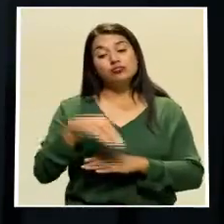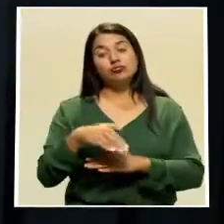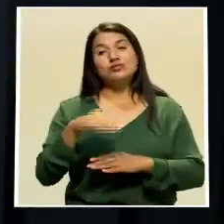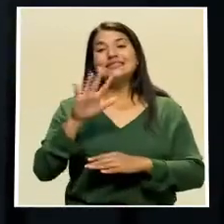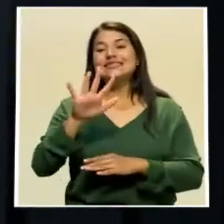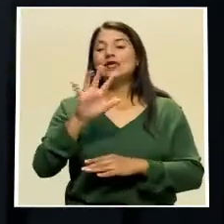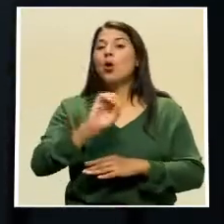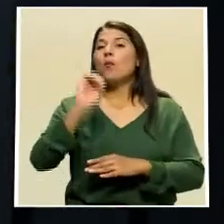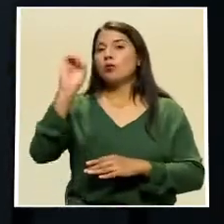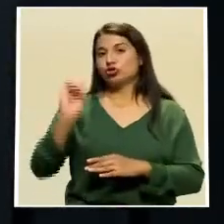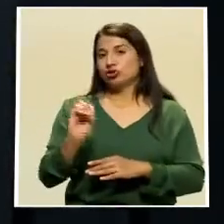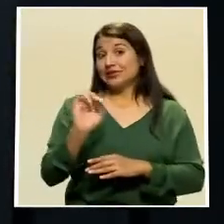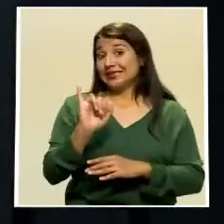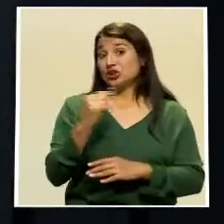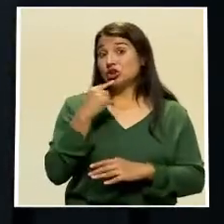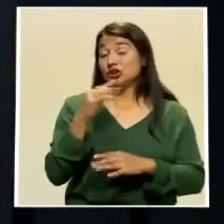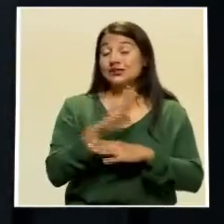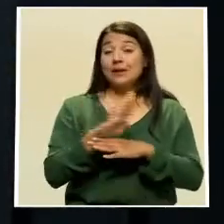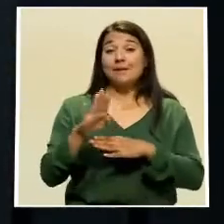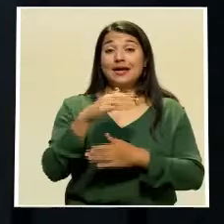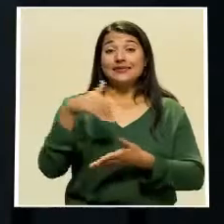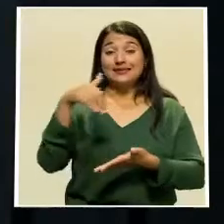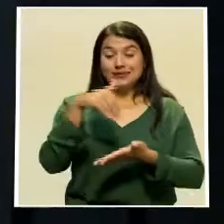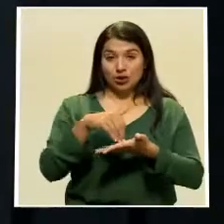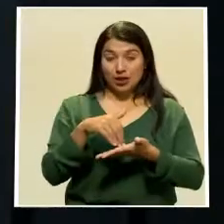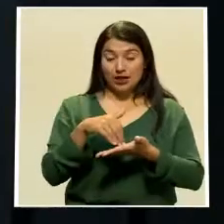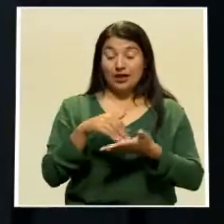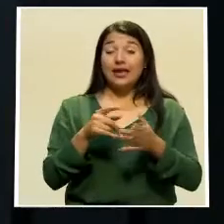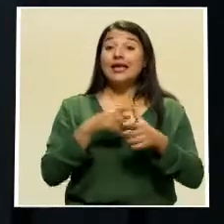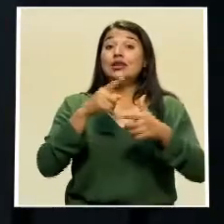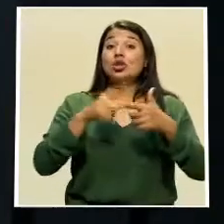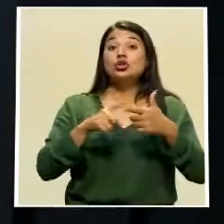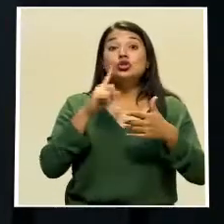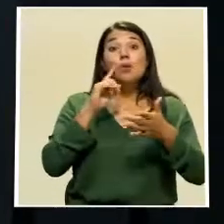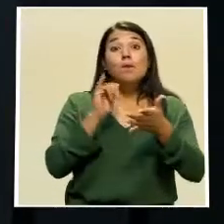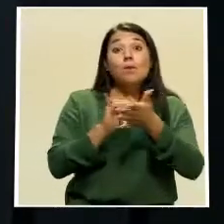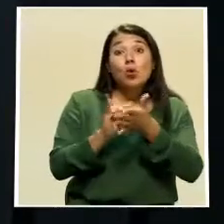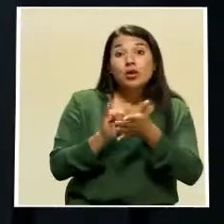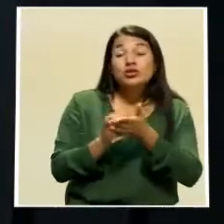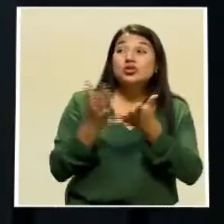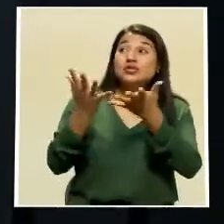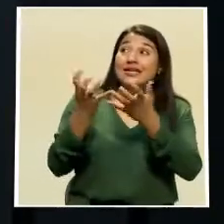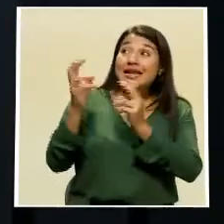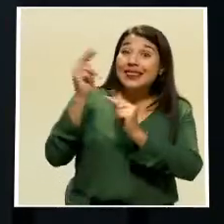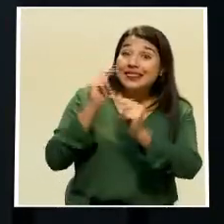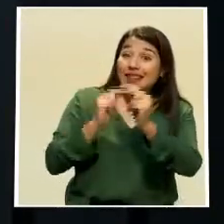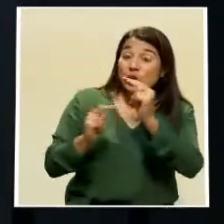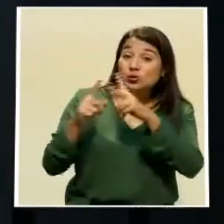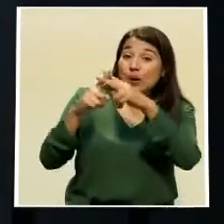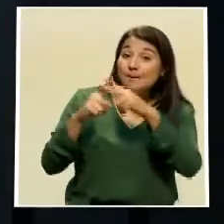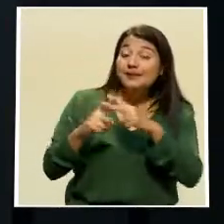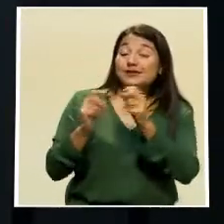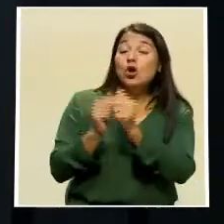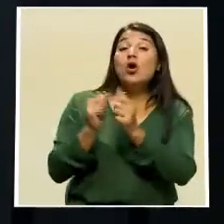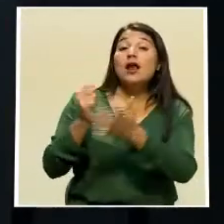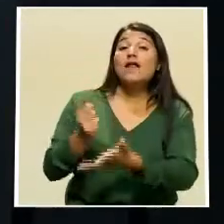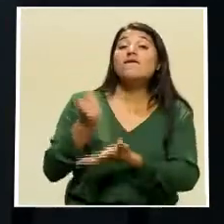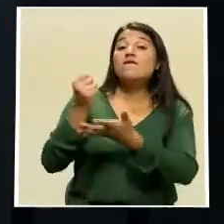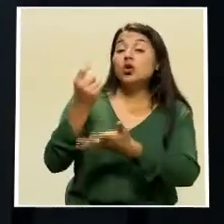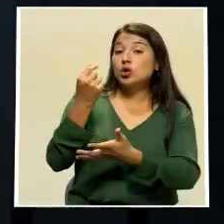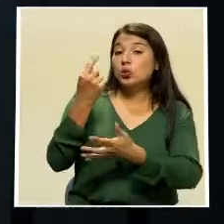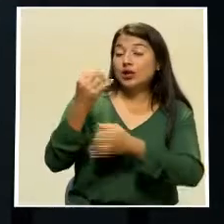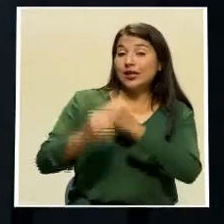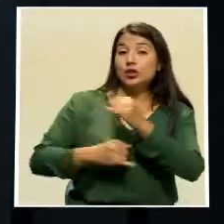las estimaciones del Banco Central. Por lo tanto, esta negociación o este préstamo que se hará con el Fondo Monetario